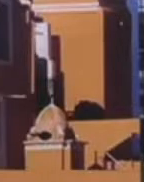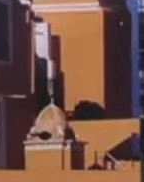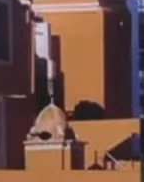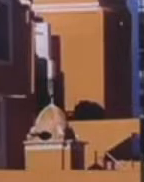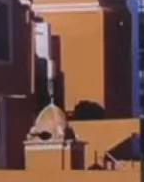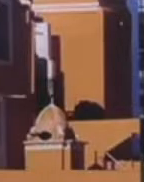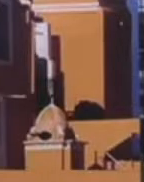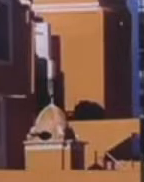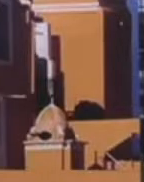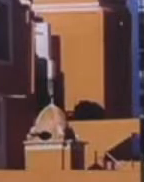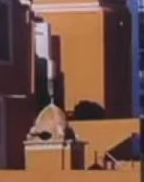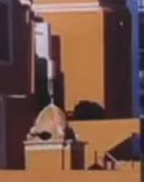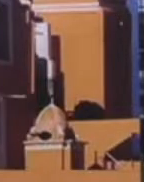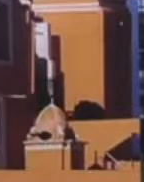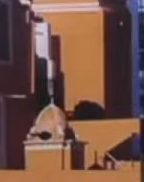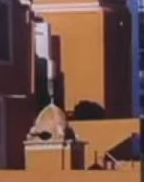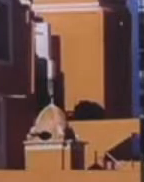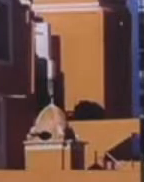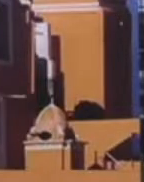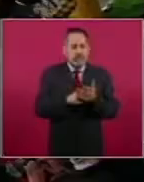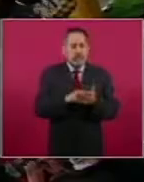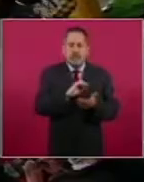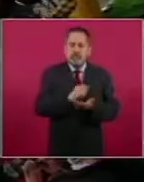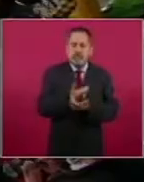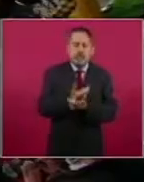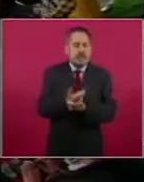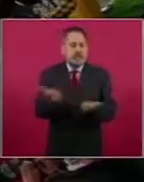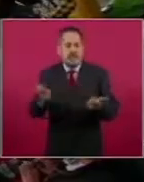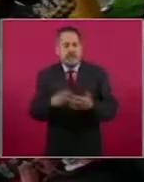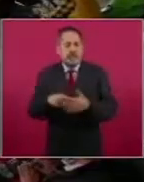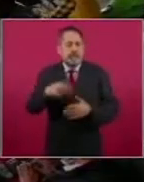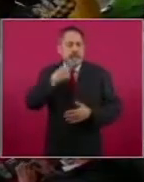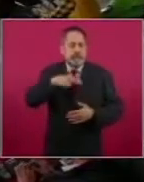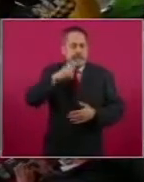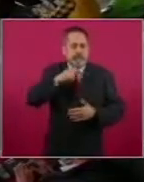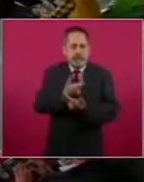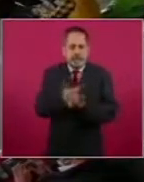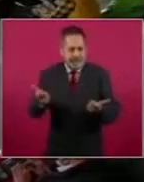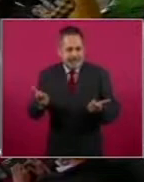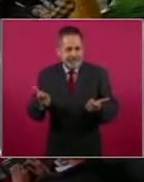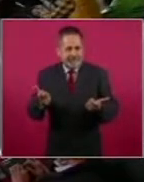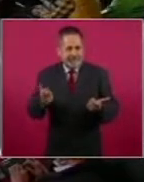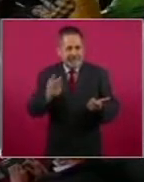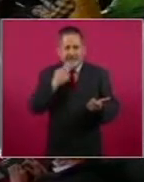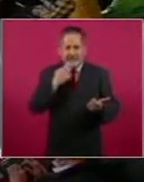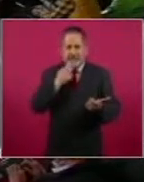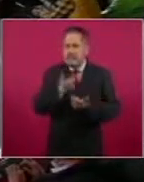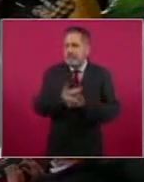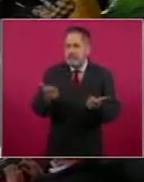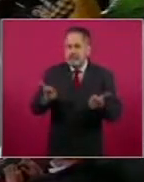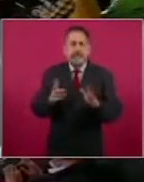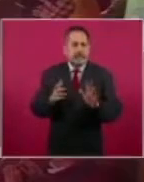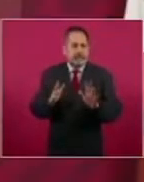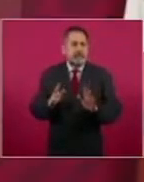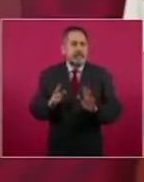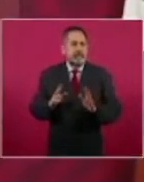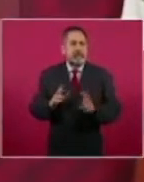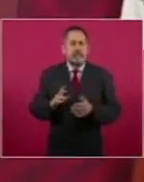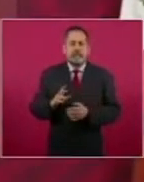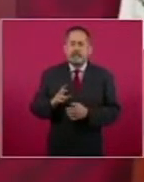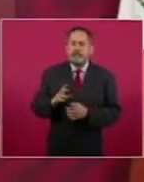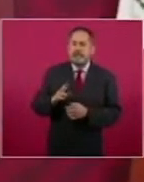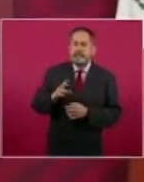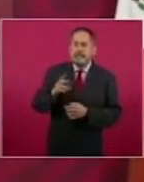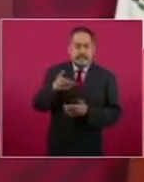Obrador, aún existen pendientes como una reforma constitucional para que la Guardia Nacional pase a